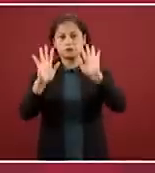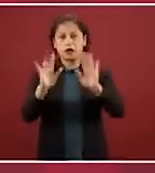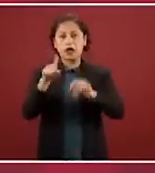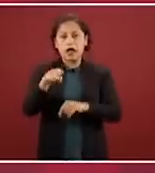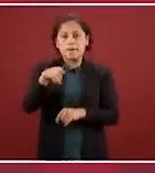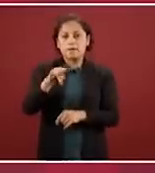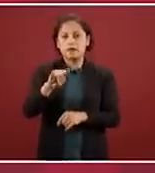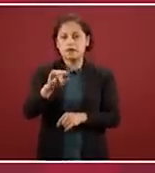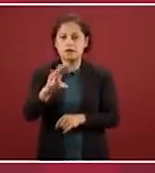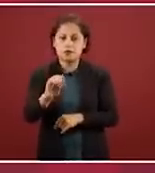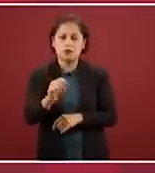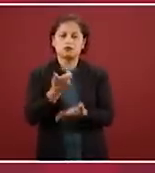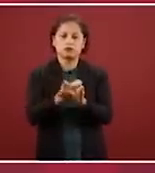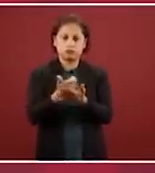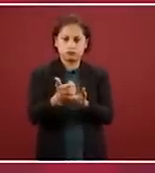mínimo a los trabajadores.